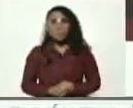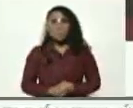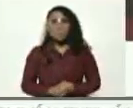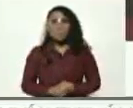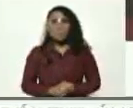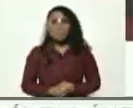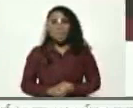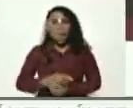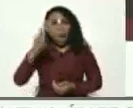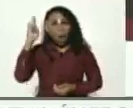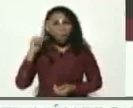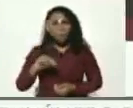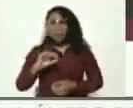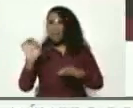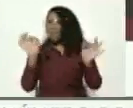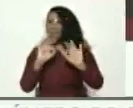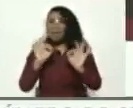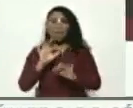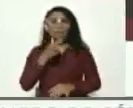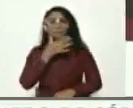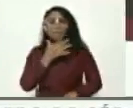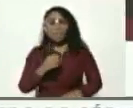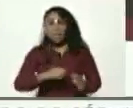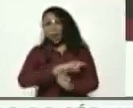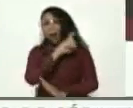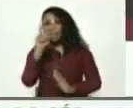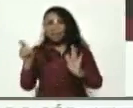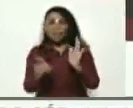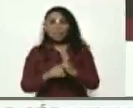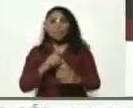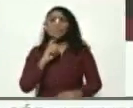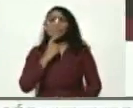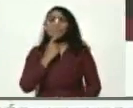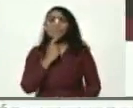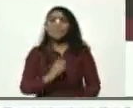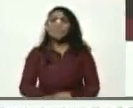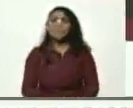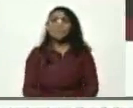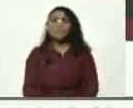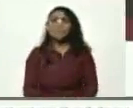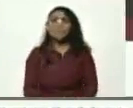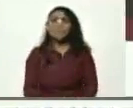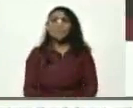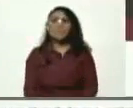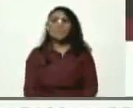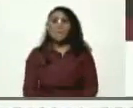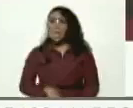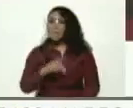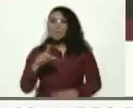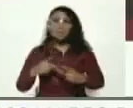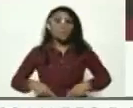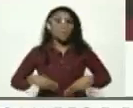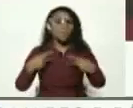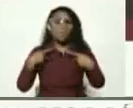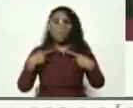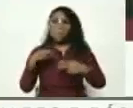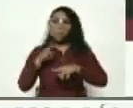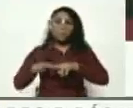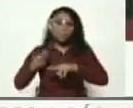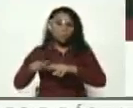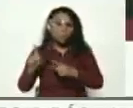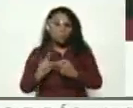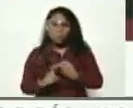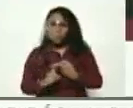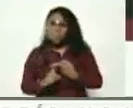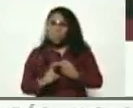A Bolívar nada le fue fácil, general en jefe, Padrino López. Ni su vida como niño, ni